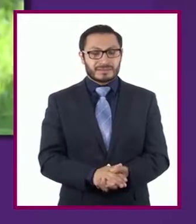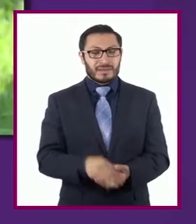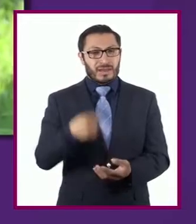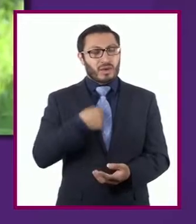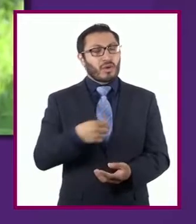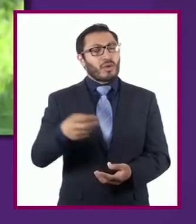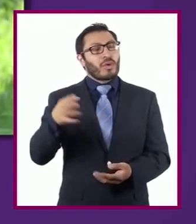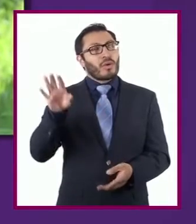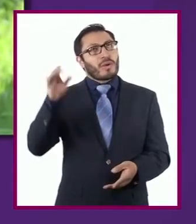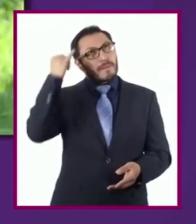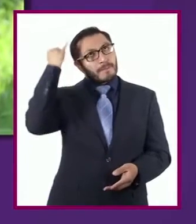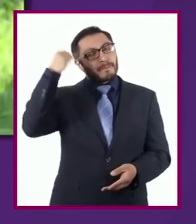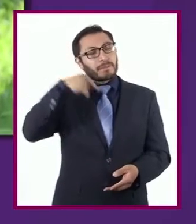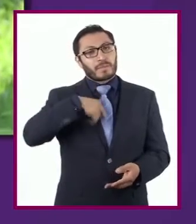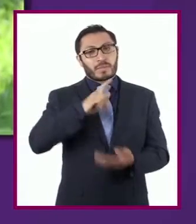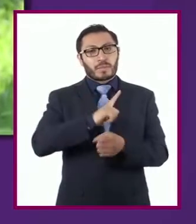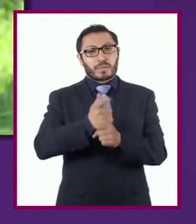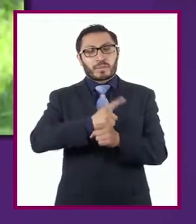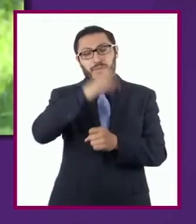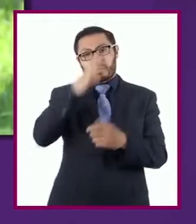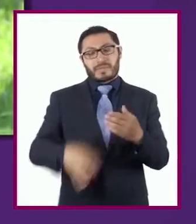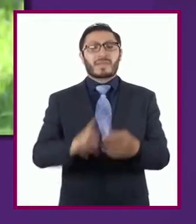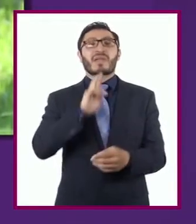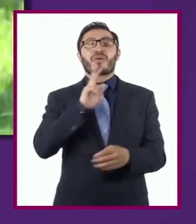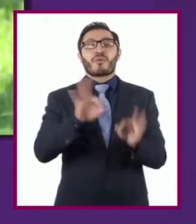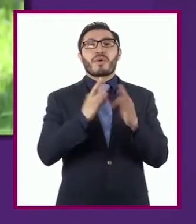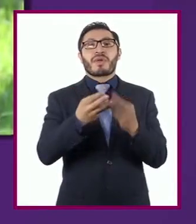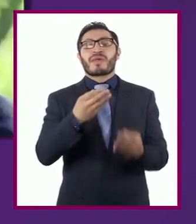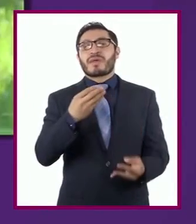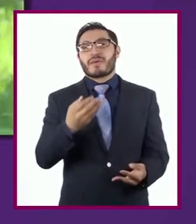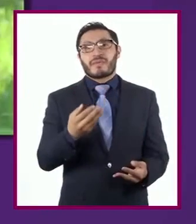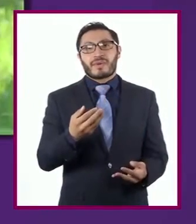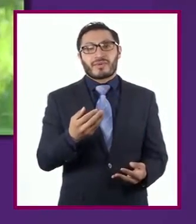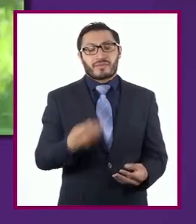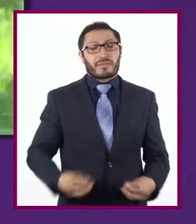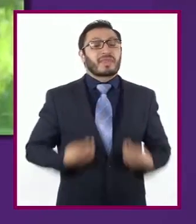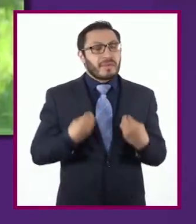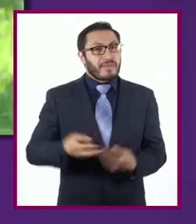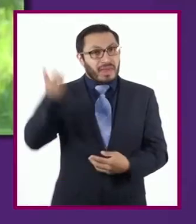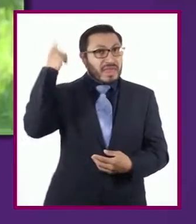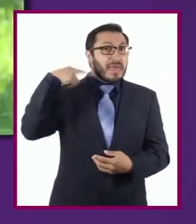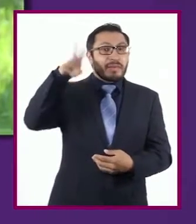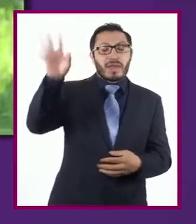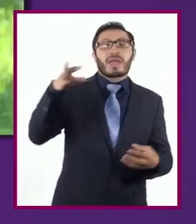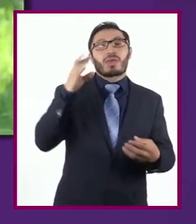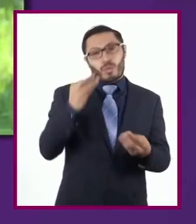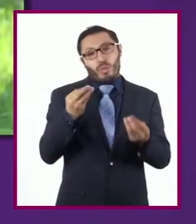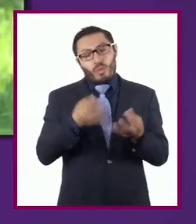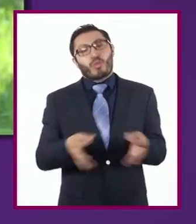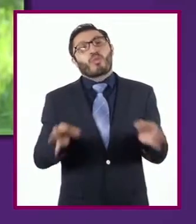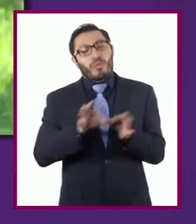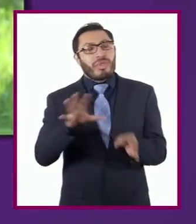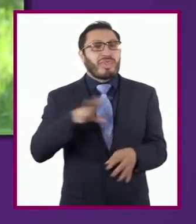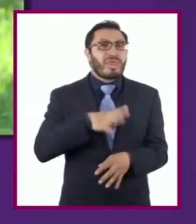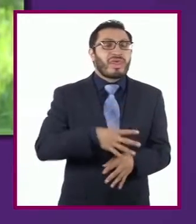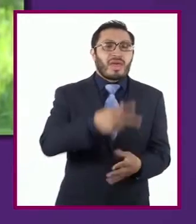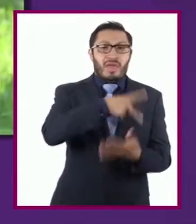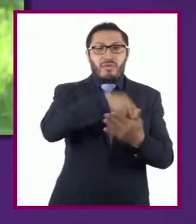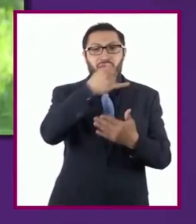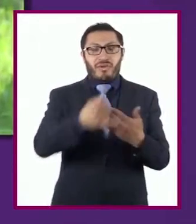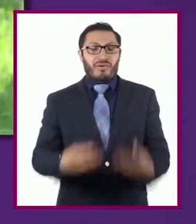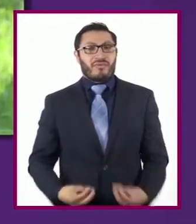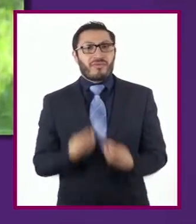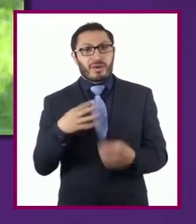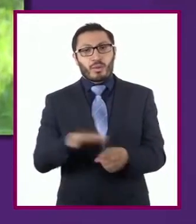carrera, teniendo una mejor calidad de vida, viajando. Sí, es muy importante tener en esta etapa un proyecto de vida